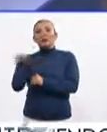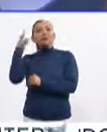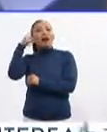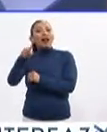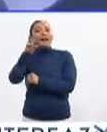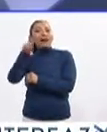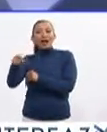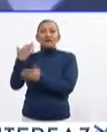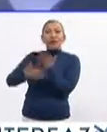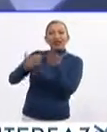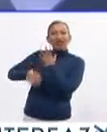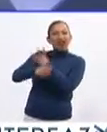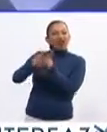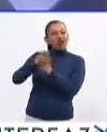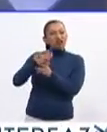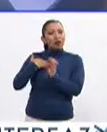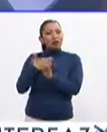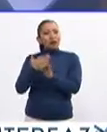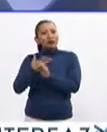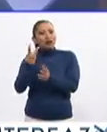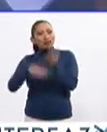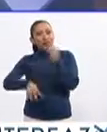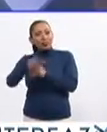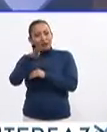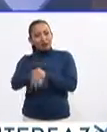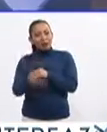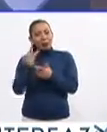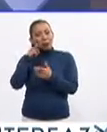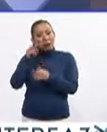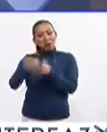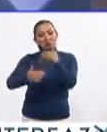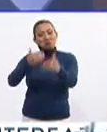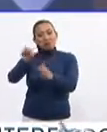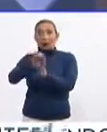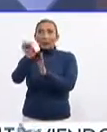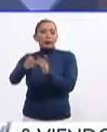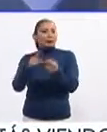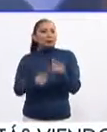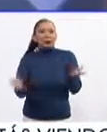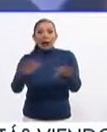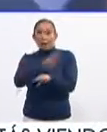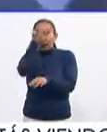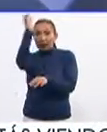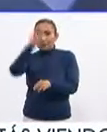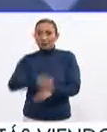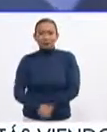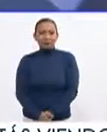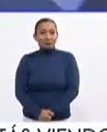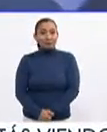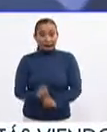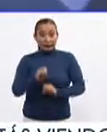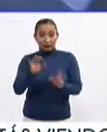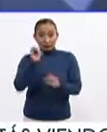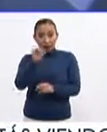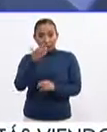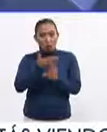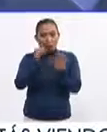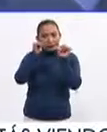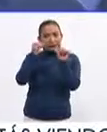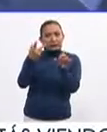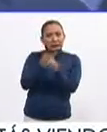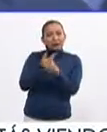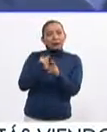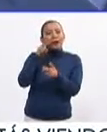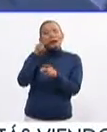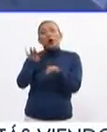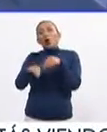para enfrentar muchos retos, muchos problemas que en este 2019 se nos presentan, como por ejemplo el cambio climático. Así es, estaremos muy